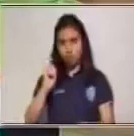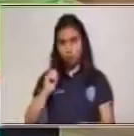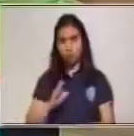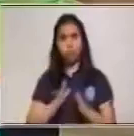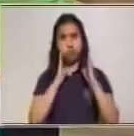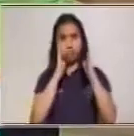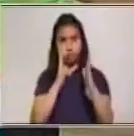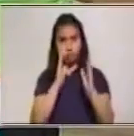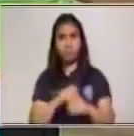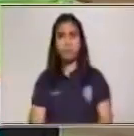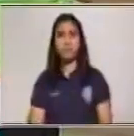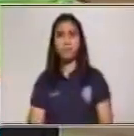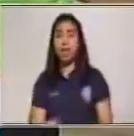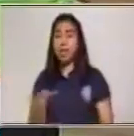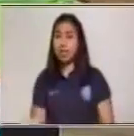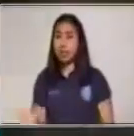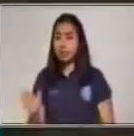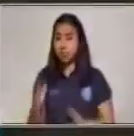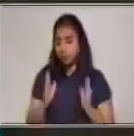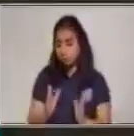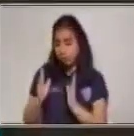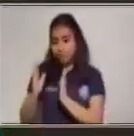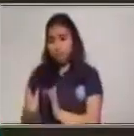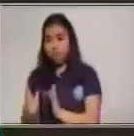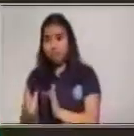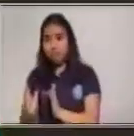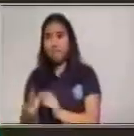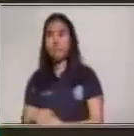descubrimiento de América como otro suceso,